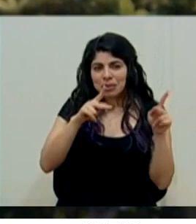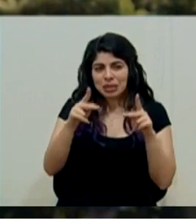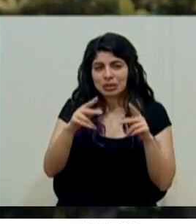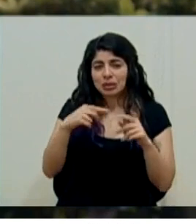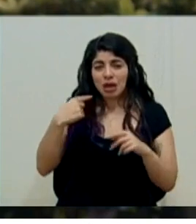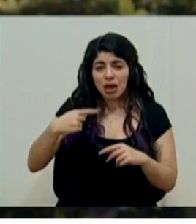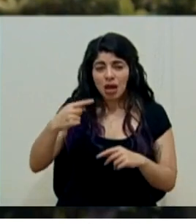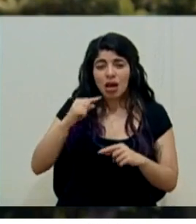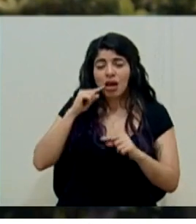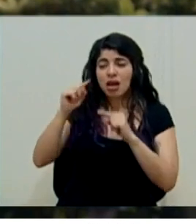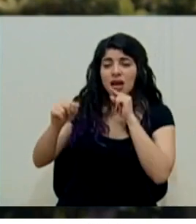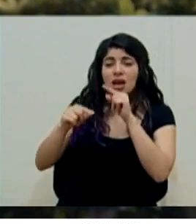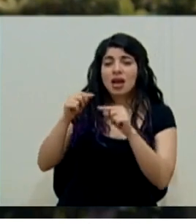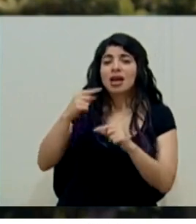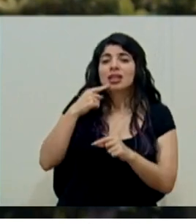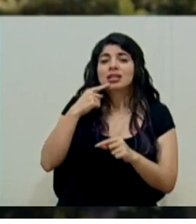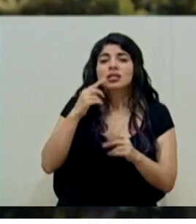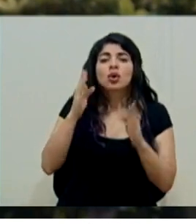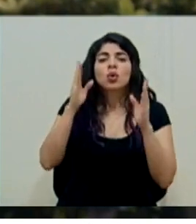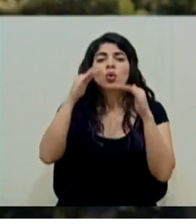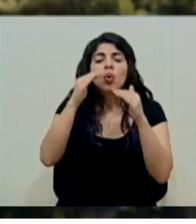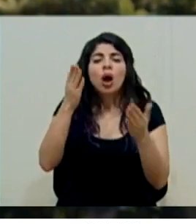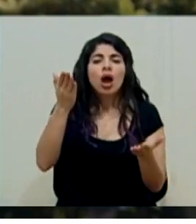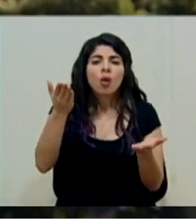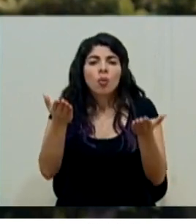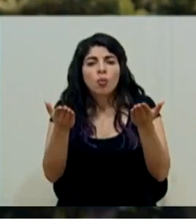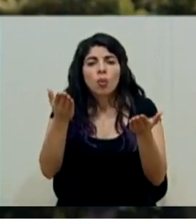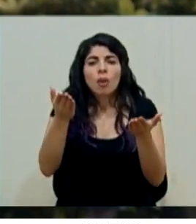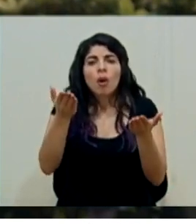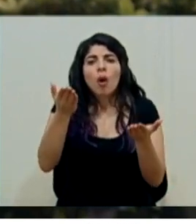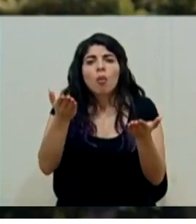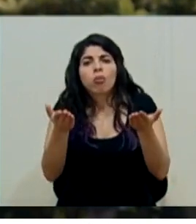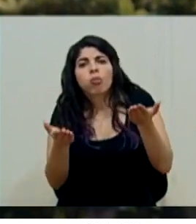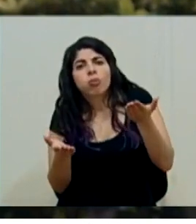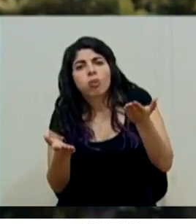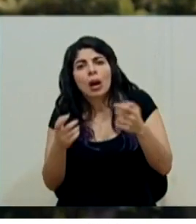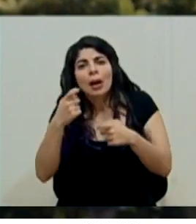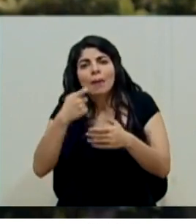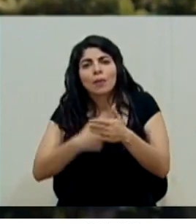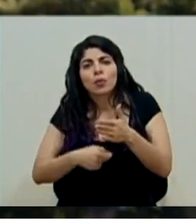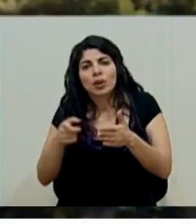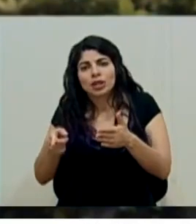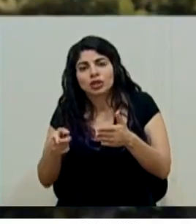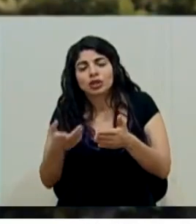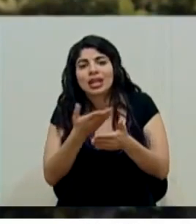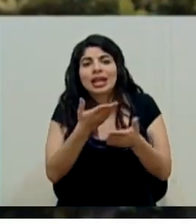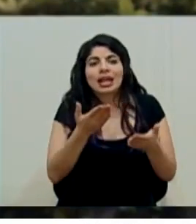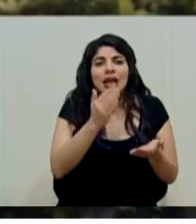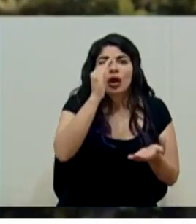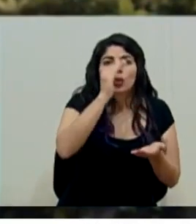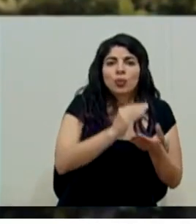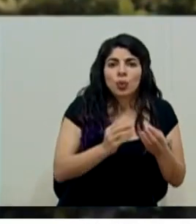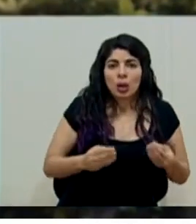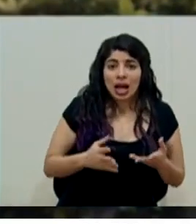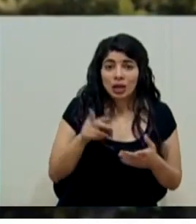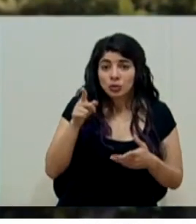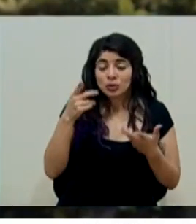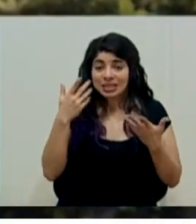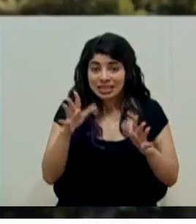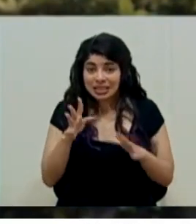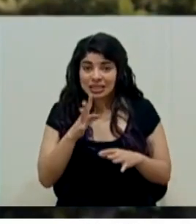le hacen a estas propuestas es de un desbalance que está más cargado por impuestos que del tema del recorte. Bueno, usted ya se ha